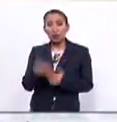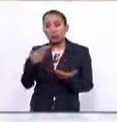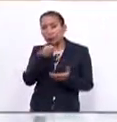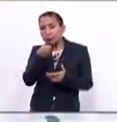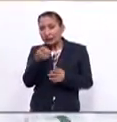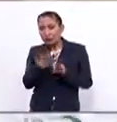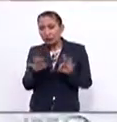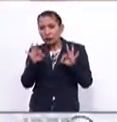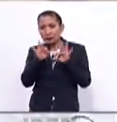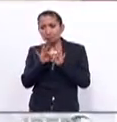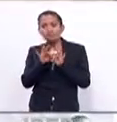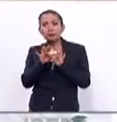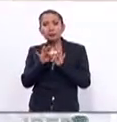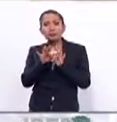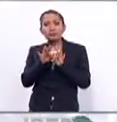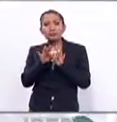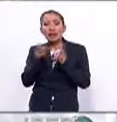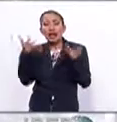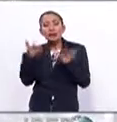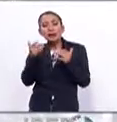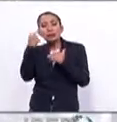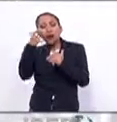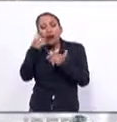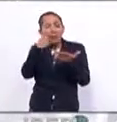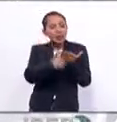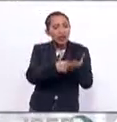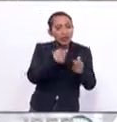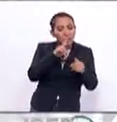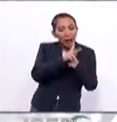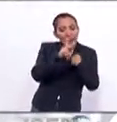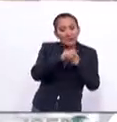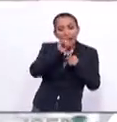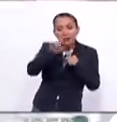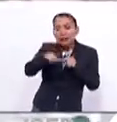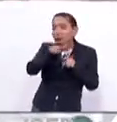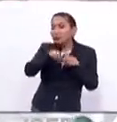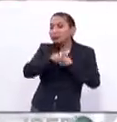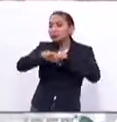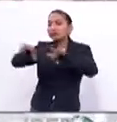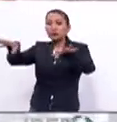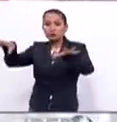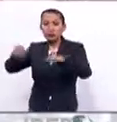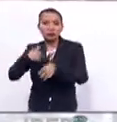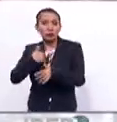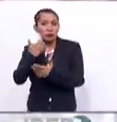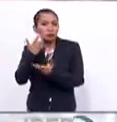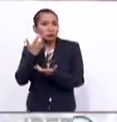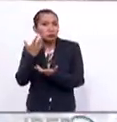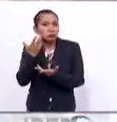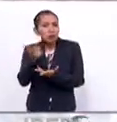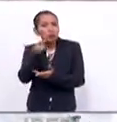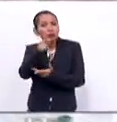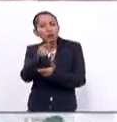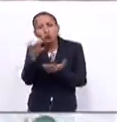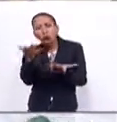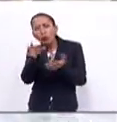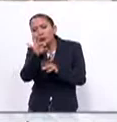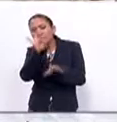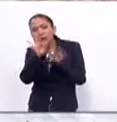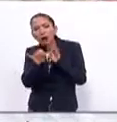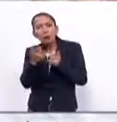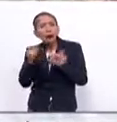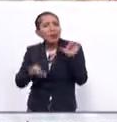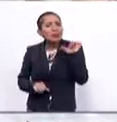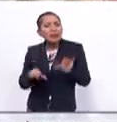fraseo clave, ¿no? Que es actuar hacia adentro, pero también hacia afuera. Me gustaría que nos pudieras delinear también un poco